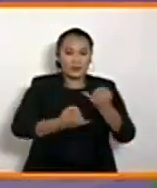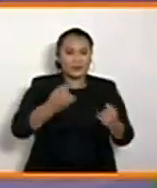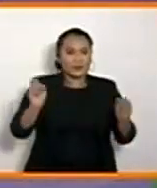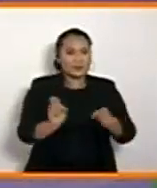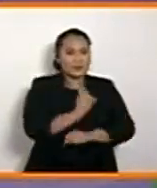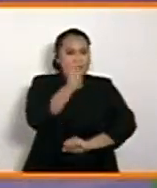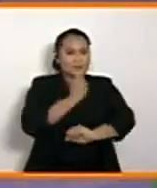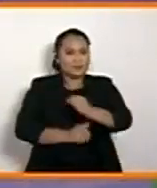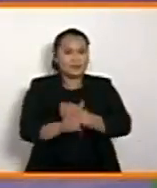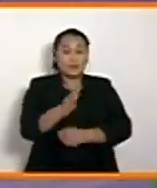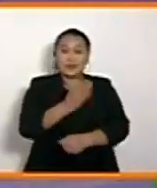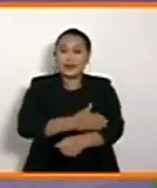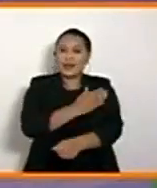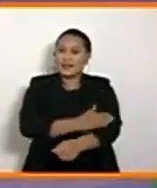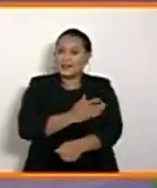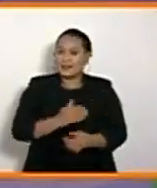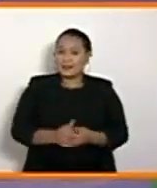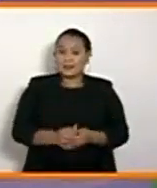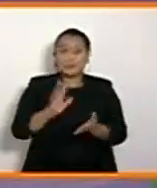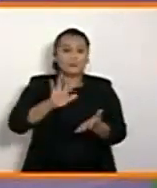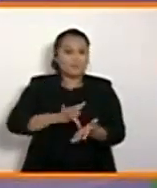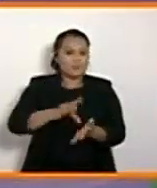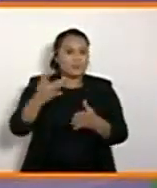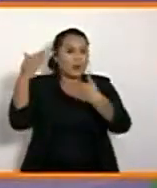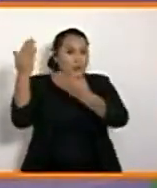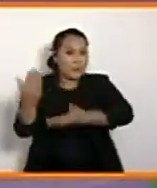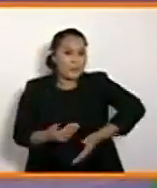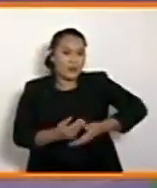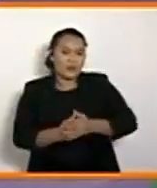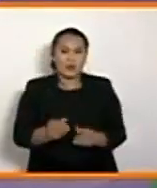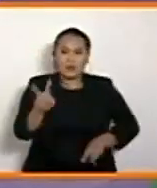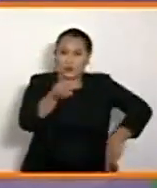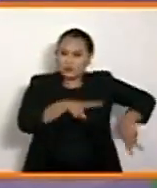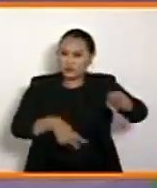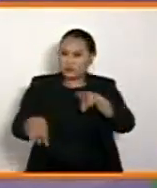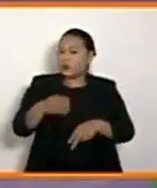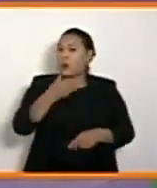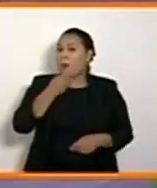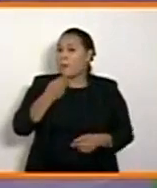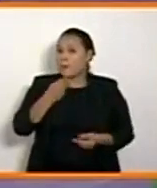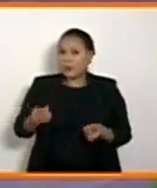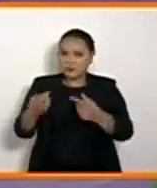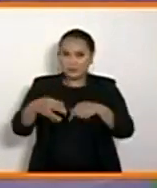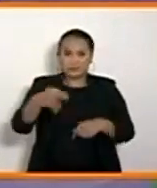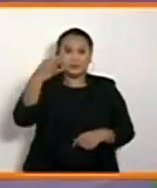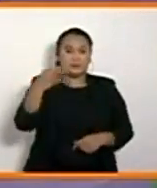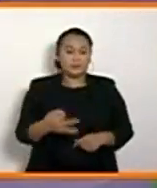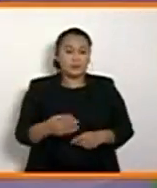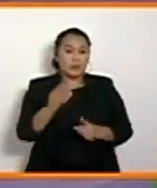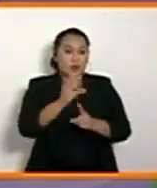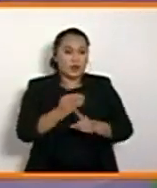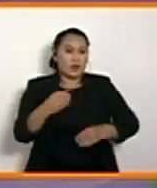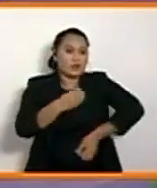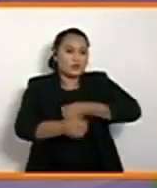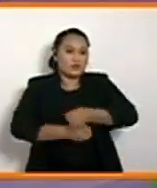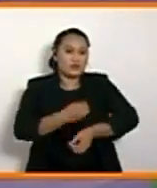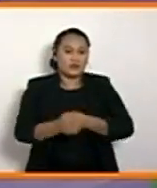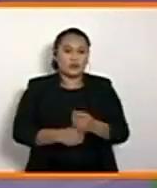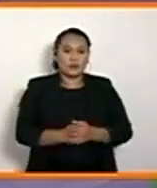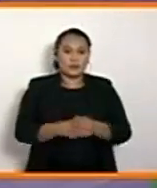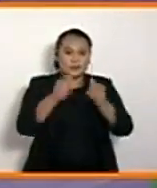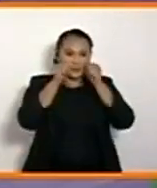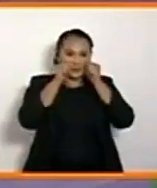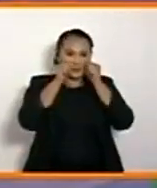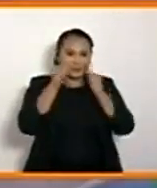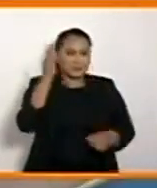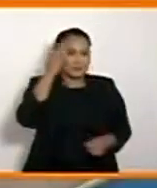3, pero antes le queremos dar la bienvenida a nuestro auditor que nos acompaña en cada uno de nuestros sorteos. Atentos porque se